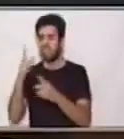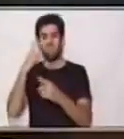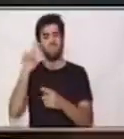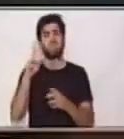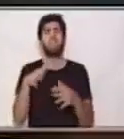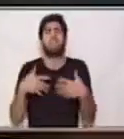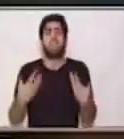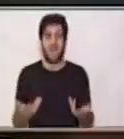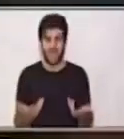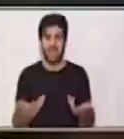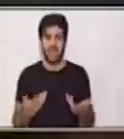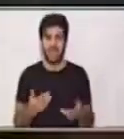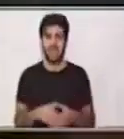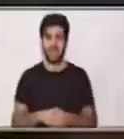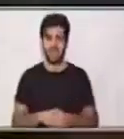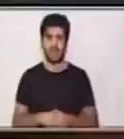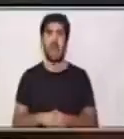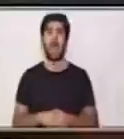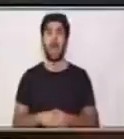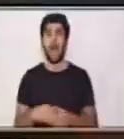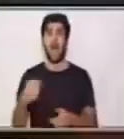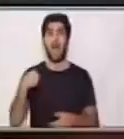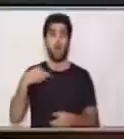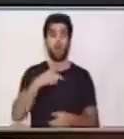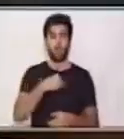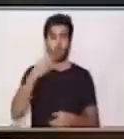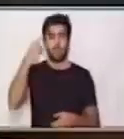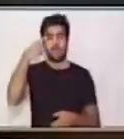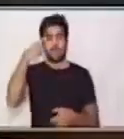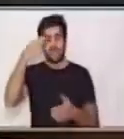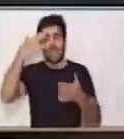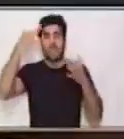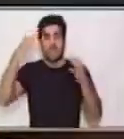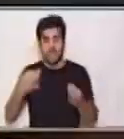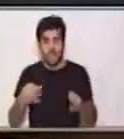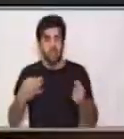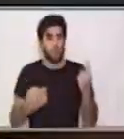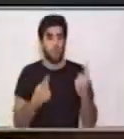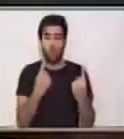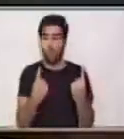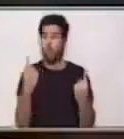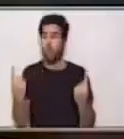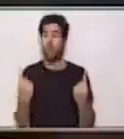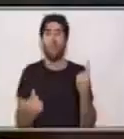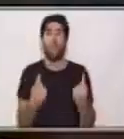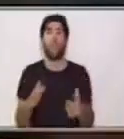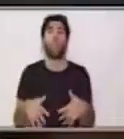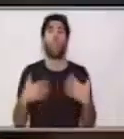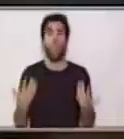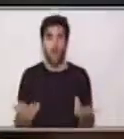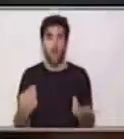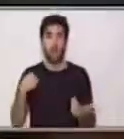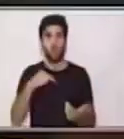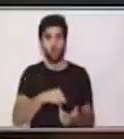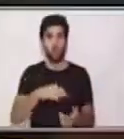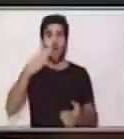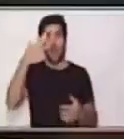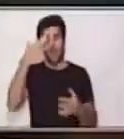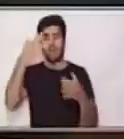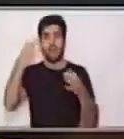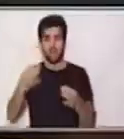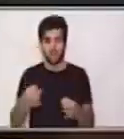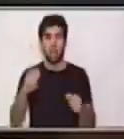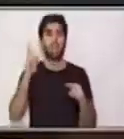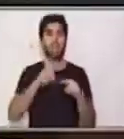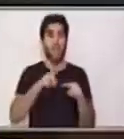resultados? Para tomar decisiones. Es lo importante, tenemos que tomar decisiones basadas